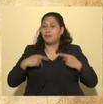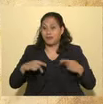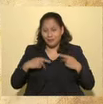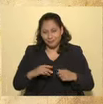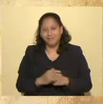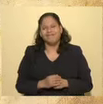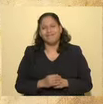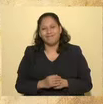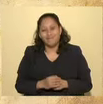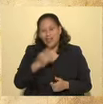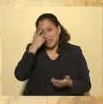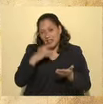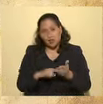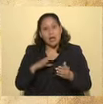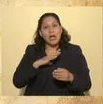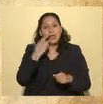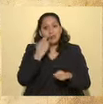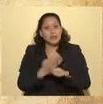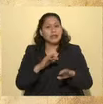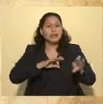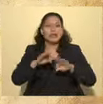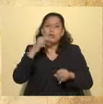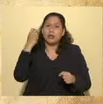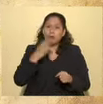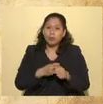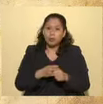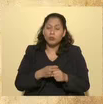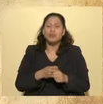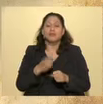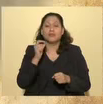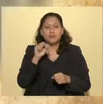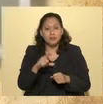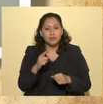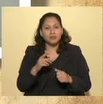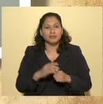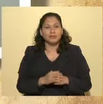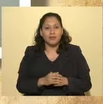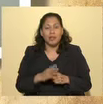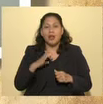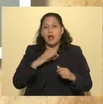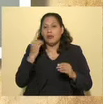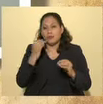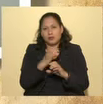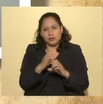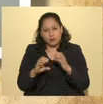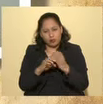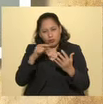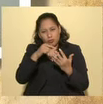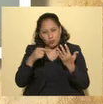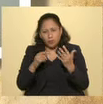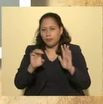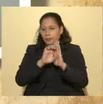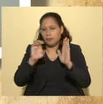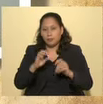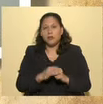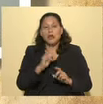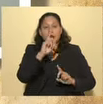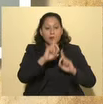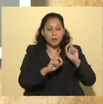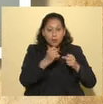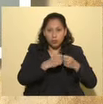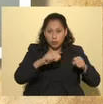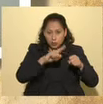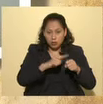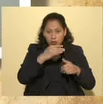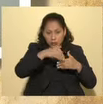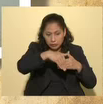Entonces, creo que hay mucho trabajo que hacer, hay un enfoque muy claro y contundente en esta parte. Hay muchas cuestiones, por ejemplo, de deporte social que